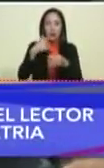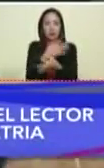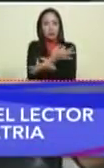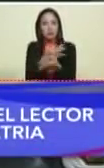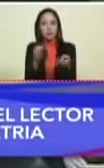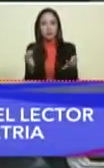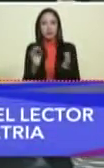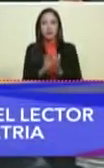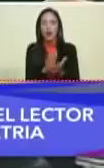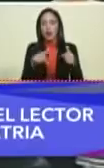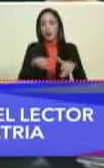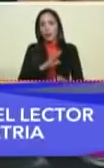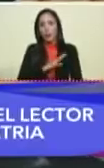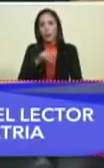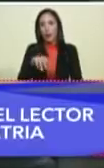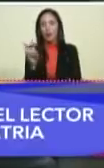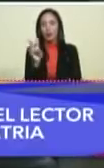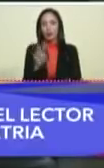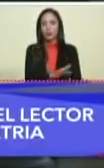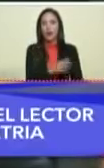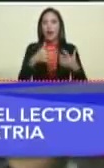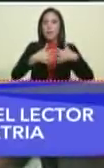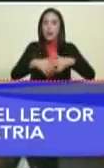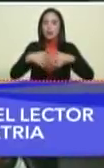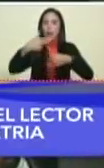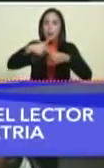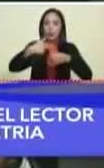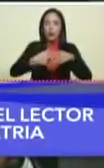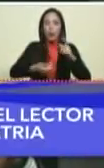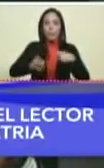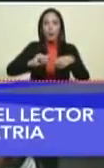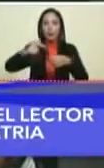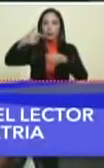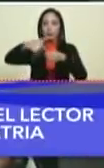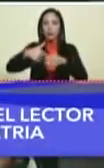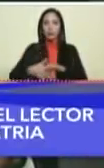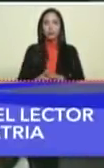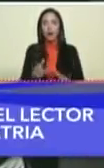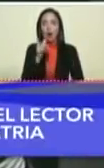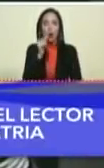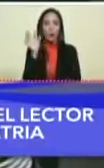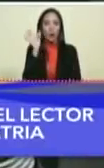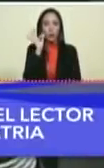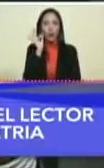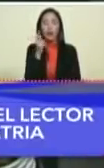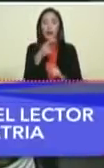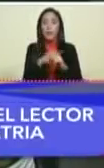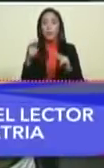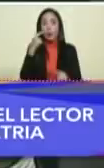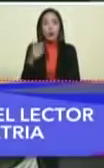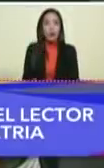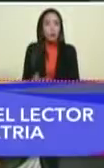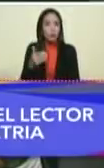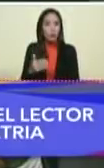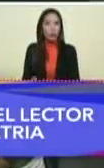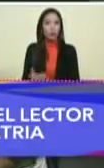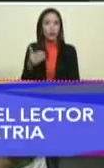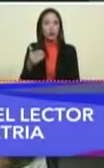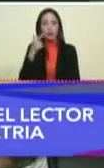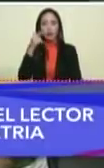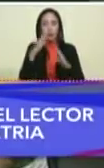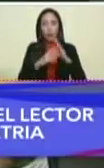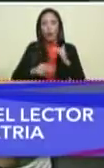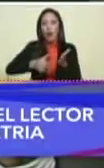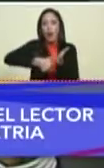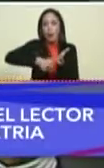que tenemos nosotros a través de PDVSA para todos los venezolanos y venezolanas, pero es indispensable tener las